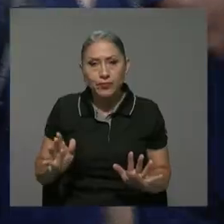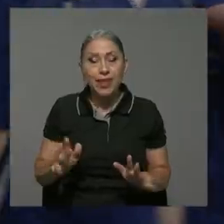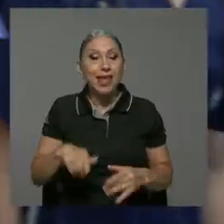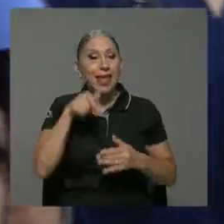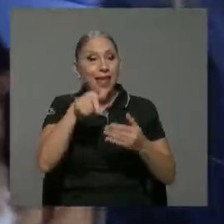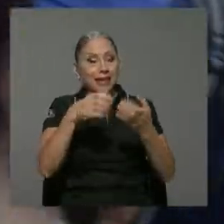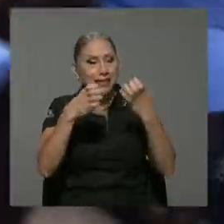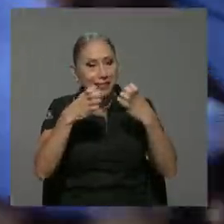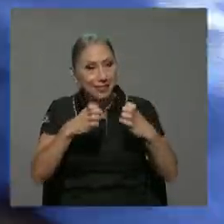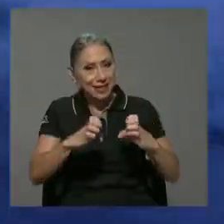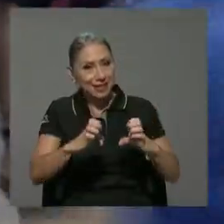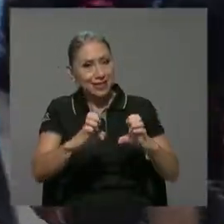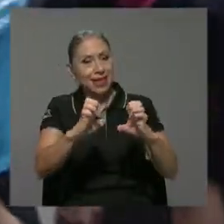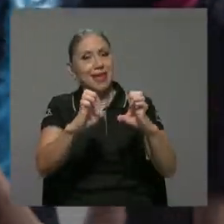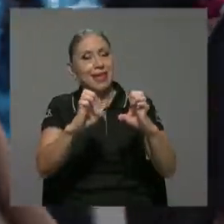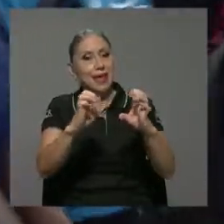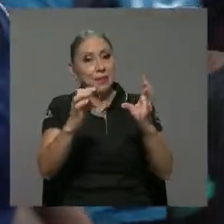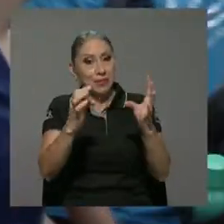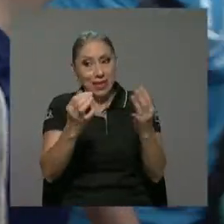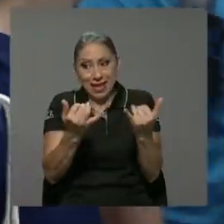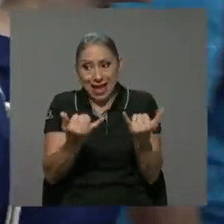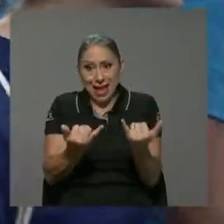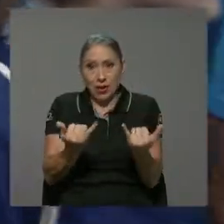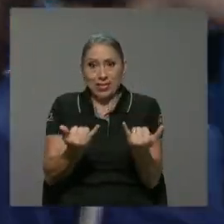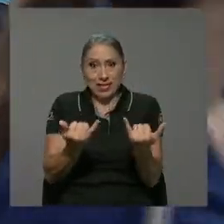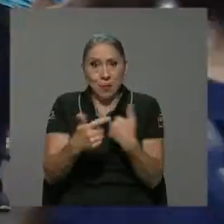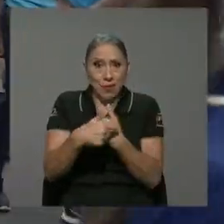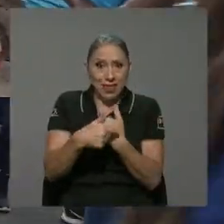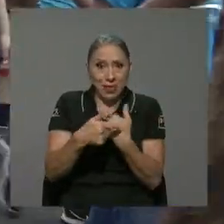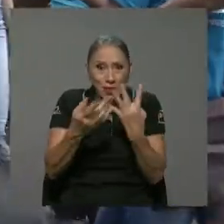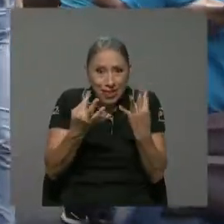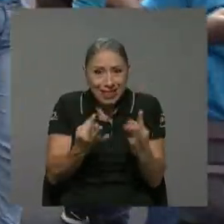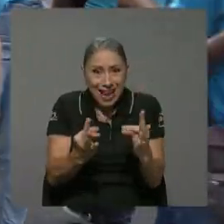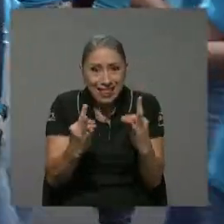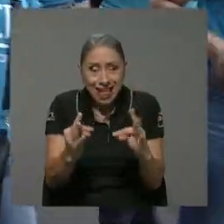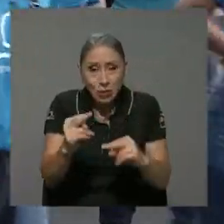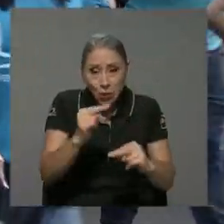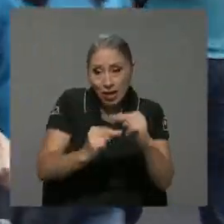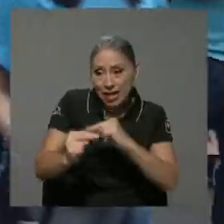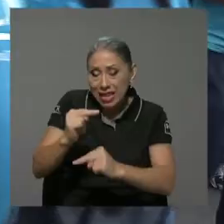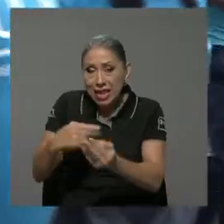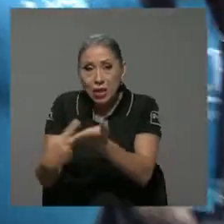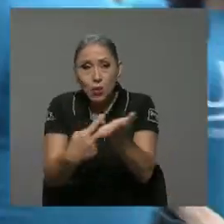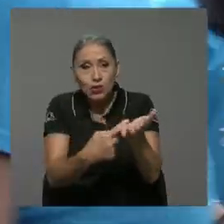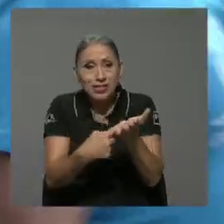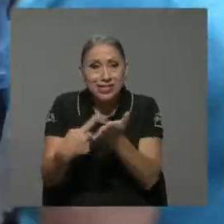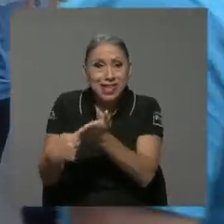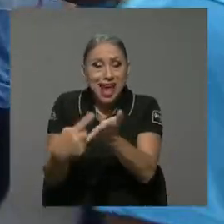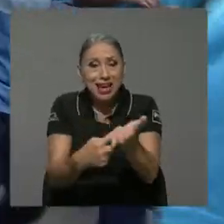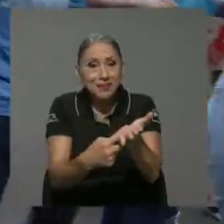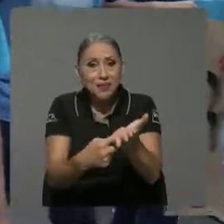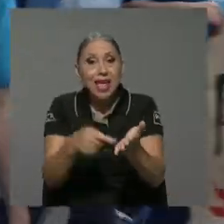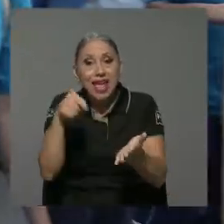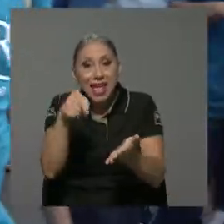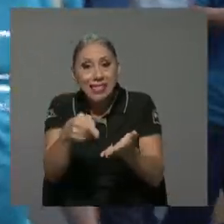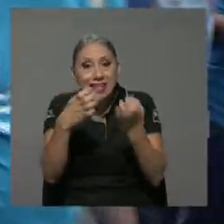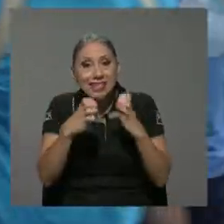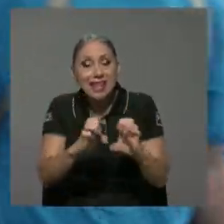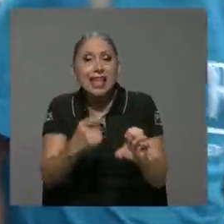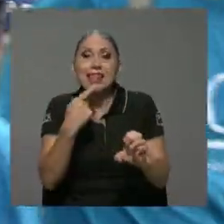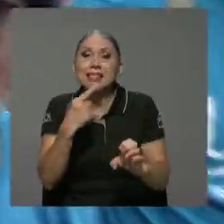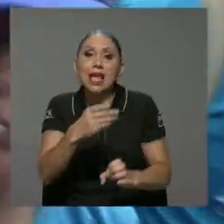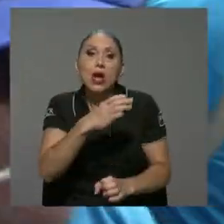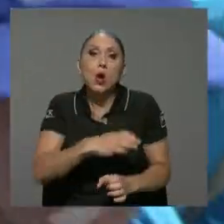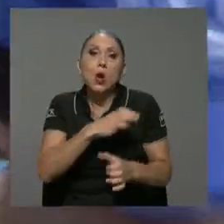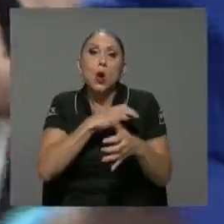está tratando de construir en este momento, en esta negociación, parte de que las condiciones no pueden ser las mismas, que no